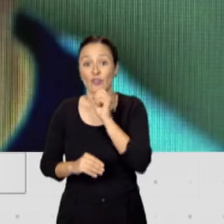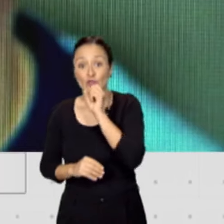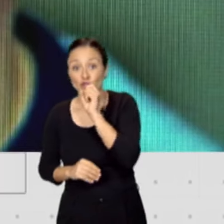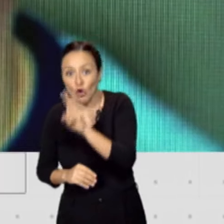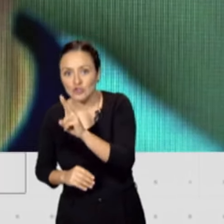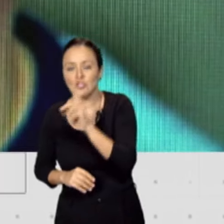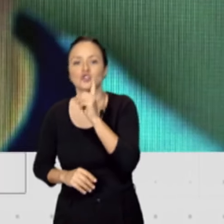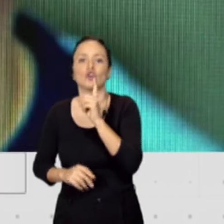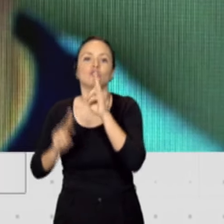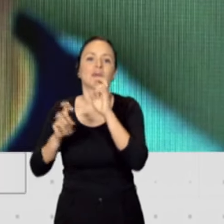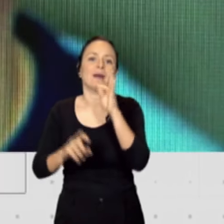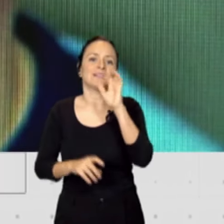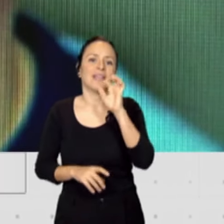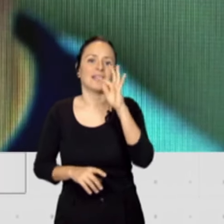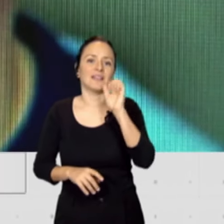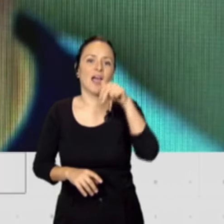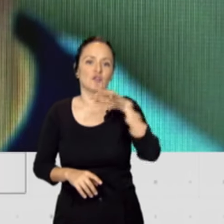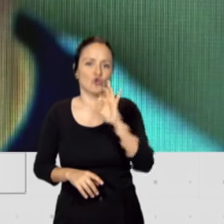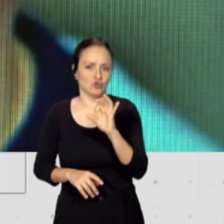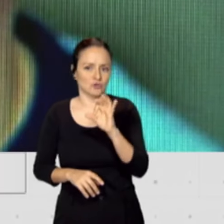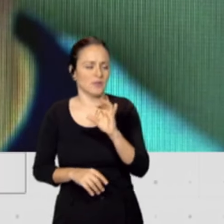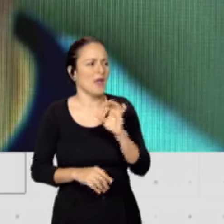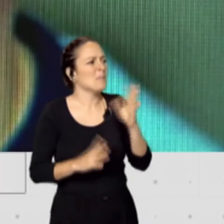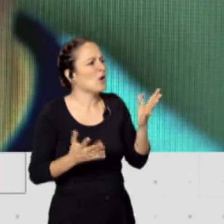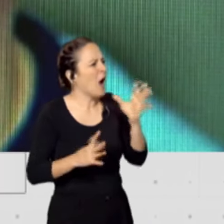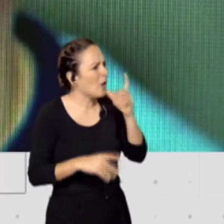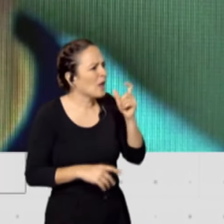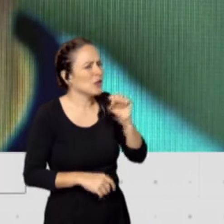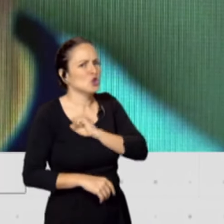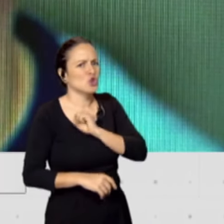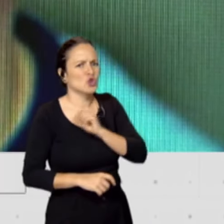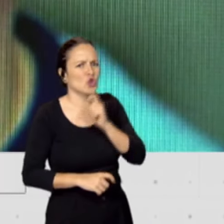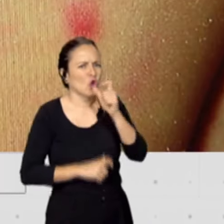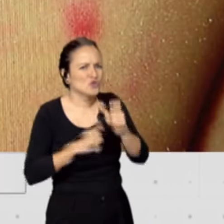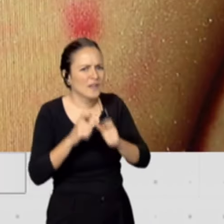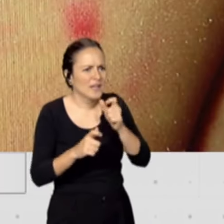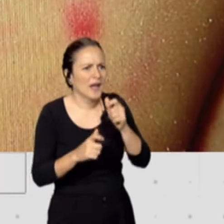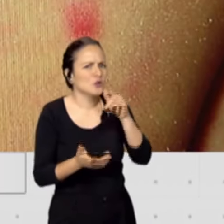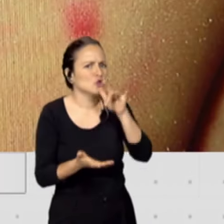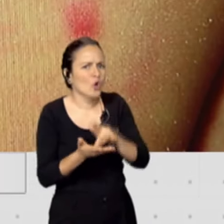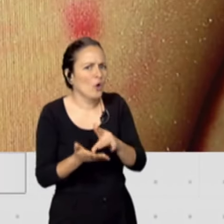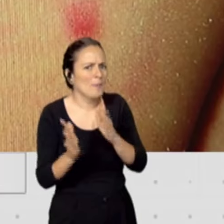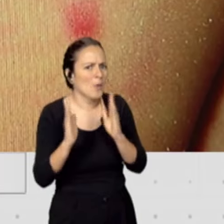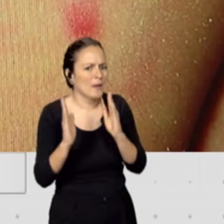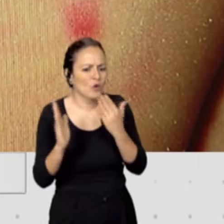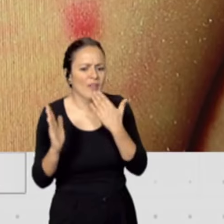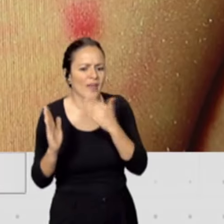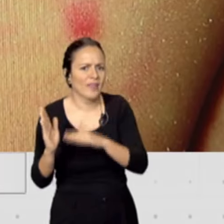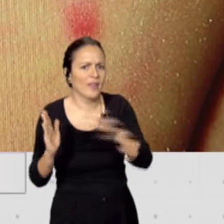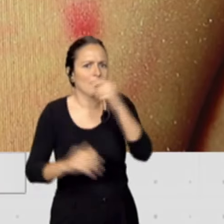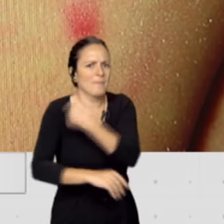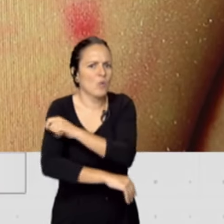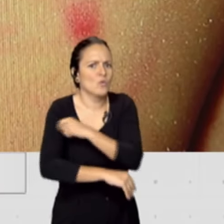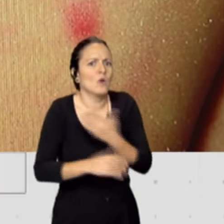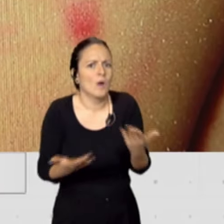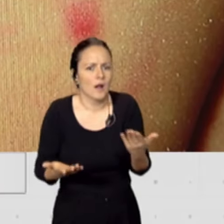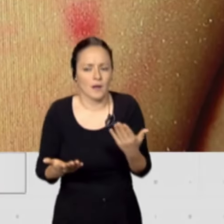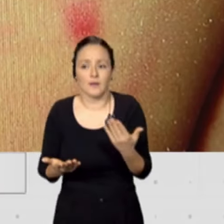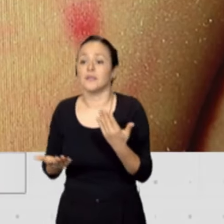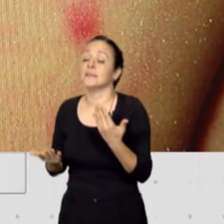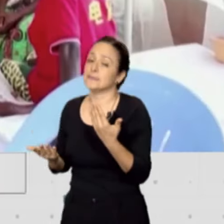alt tétanos yia Porque ahora mismo la tosferina En qué tramos de edad se le pone a los niños y niñas bueno se pone en el primer año a los